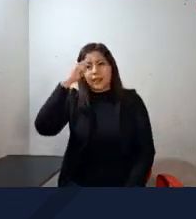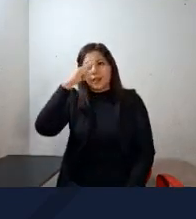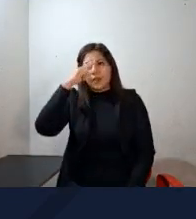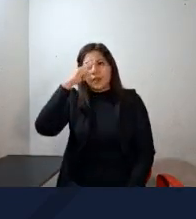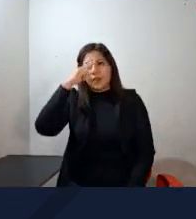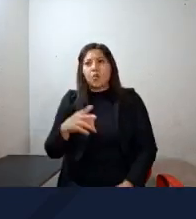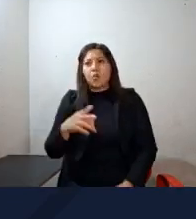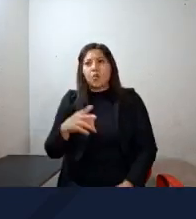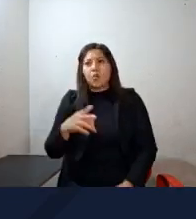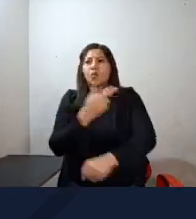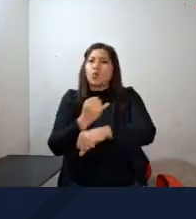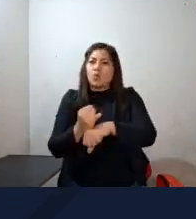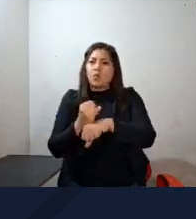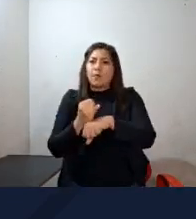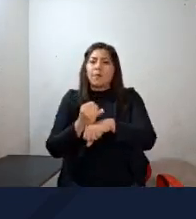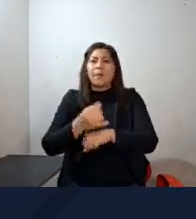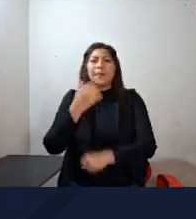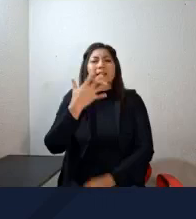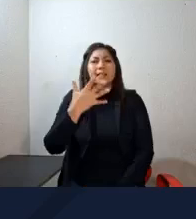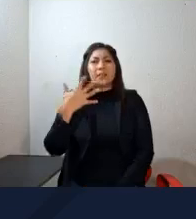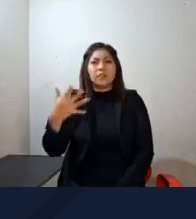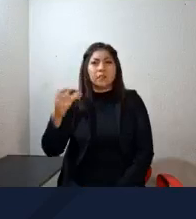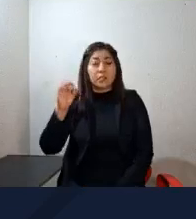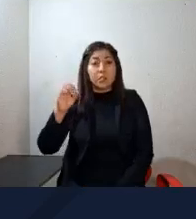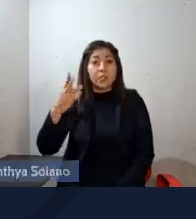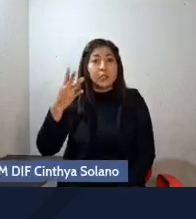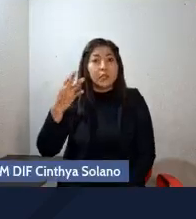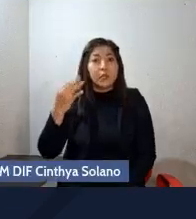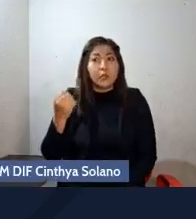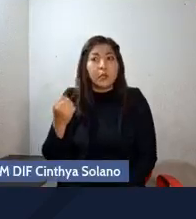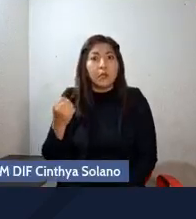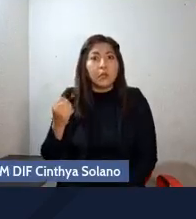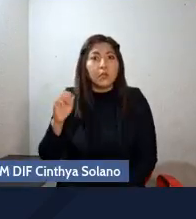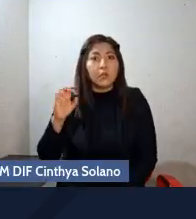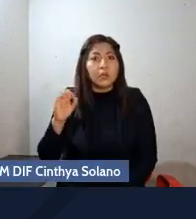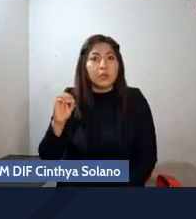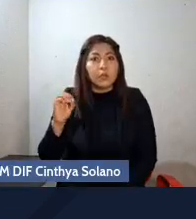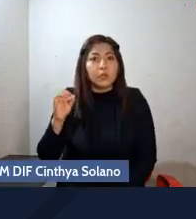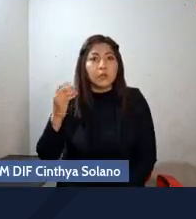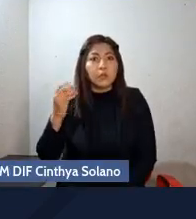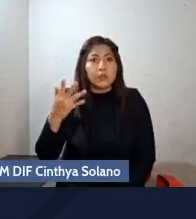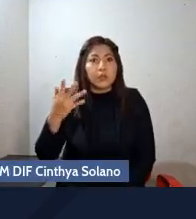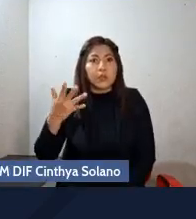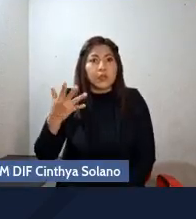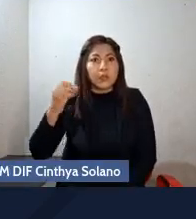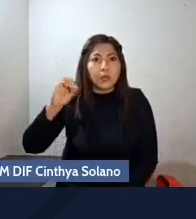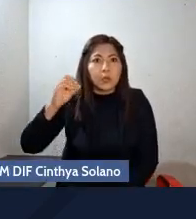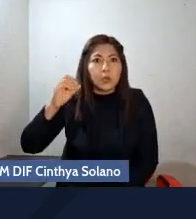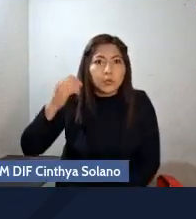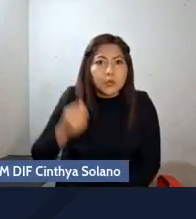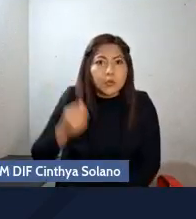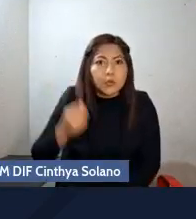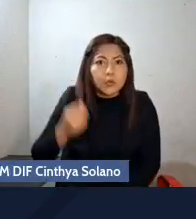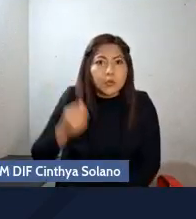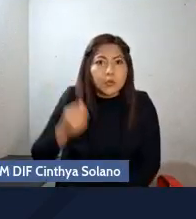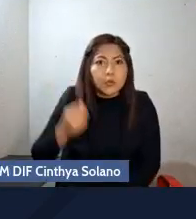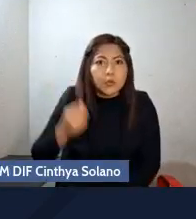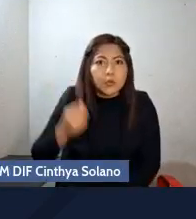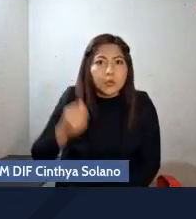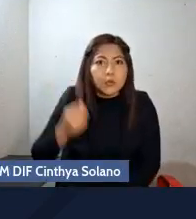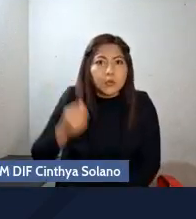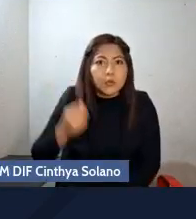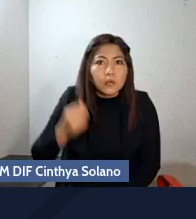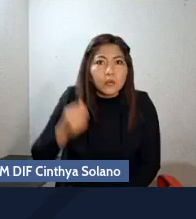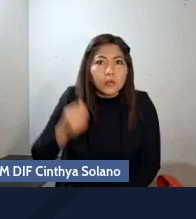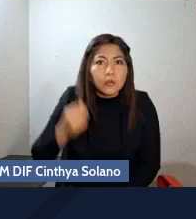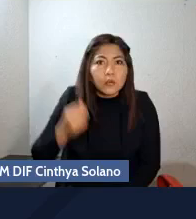5570 985088. Y bueno, pues para ir cerrando, tenemos estas